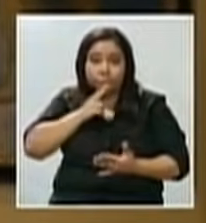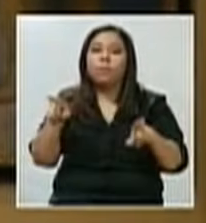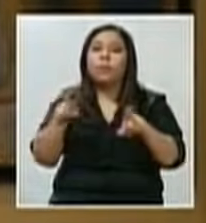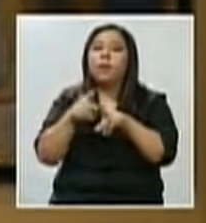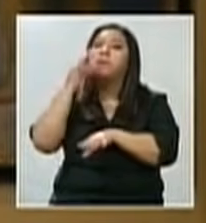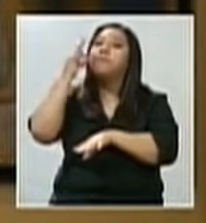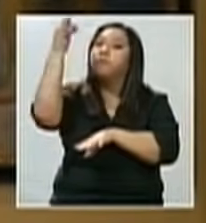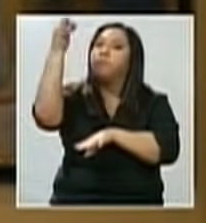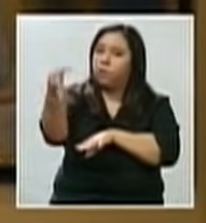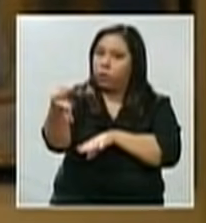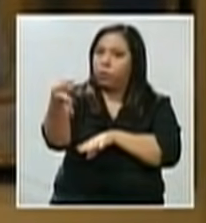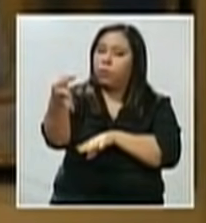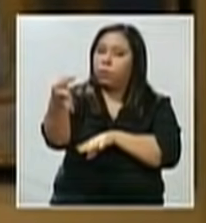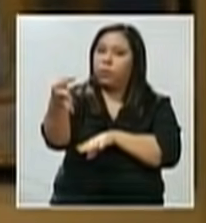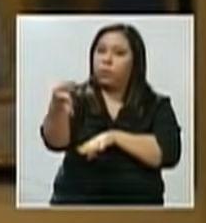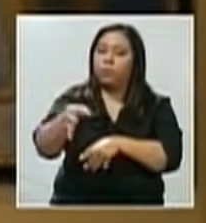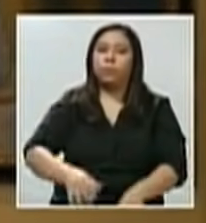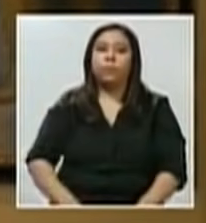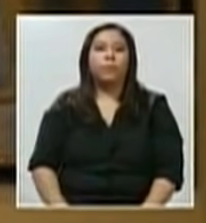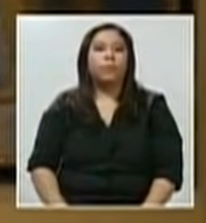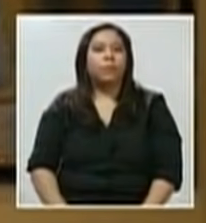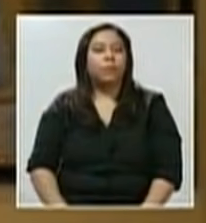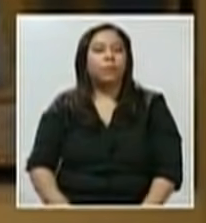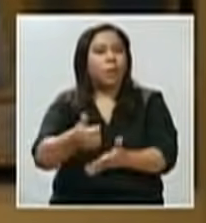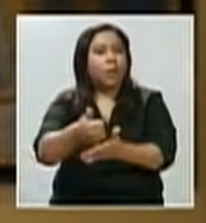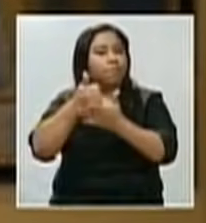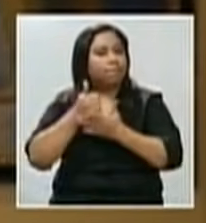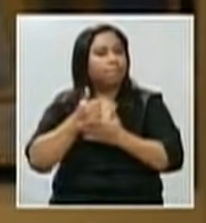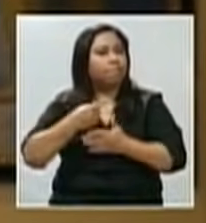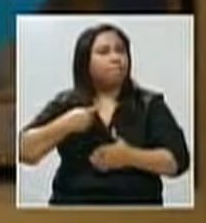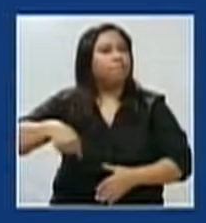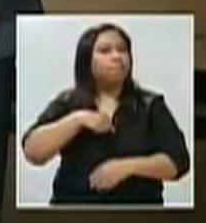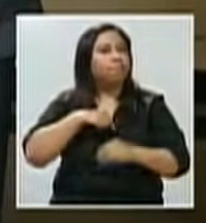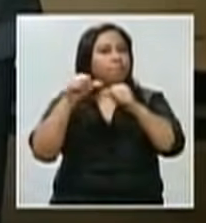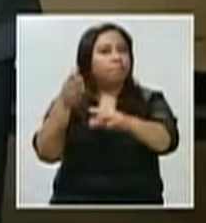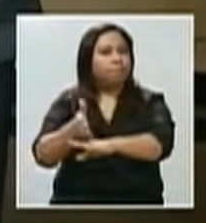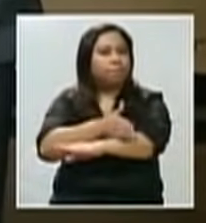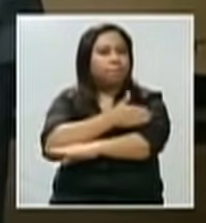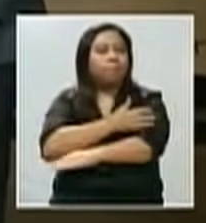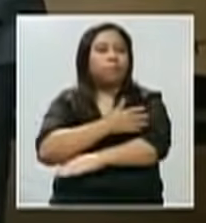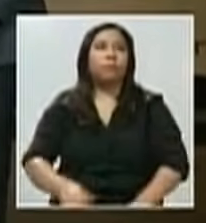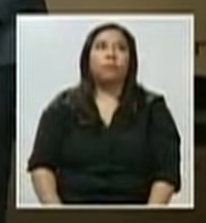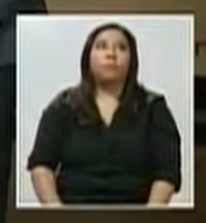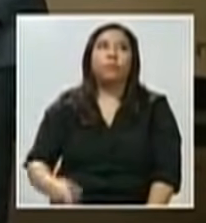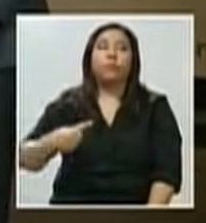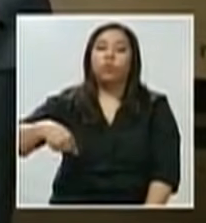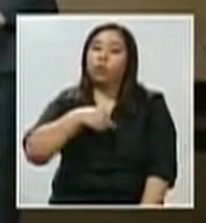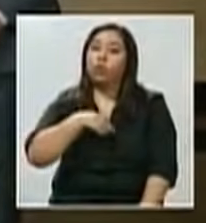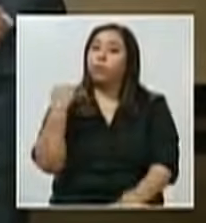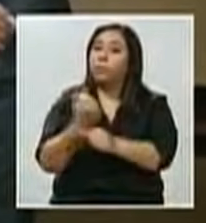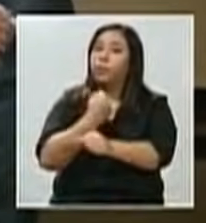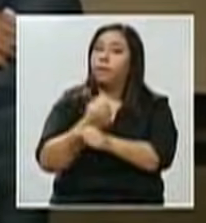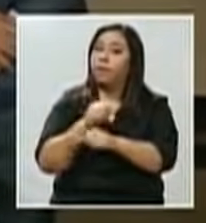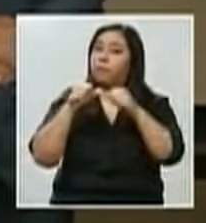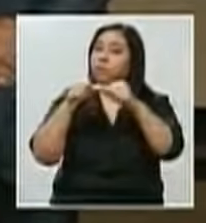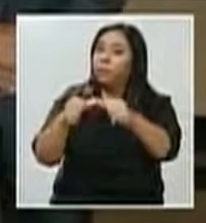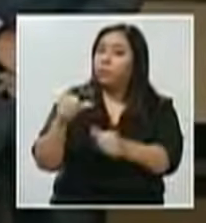que nos han ayudado a salir adelante. Seguimos trabajando en el marco de